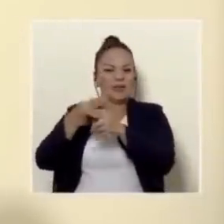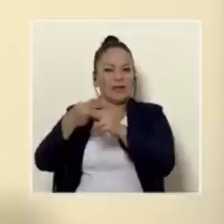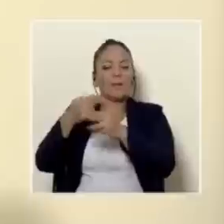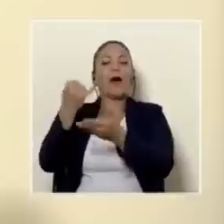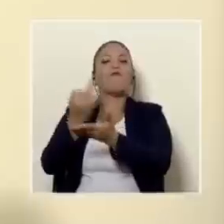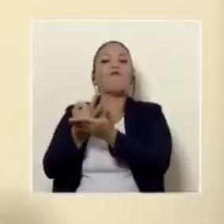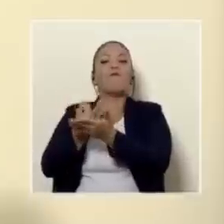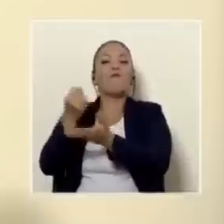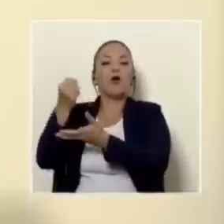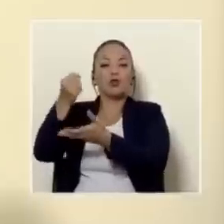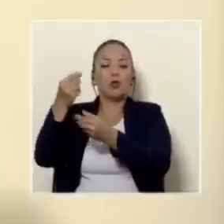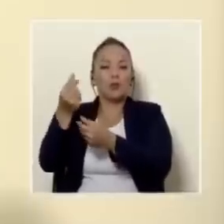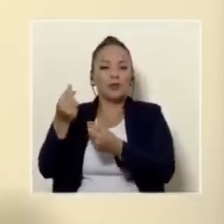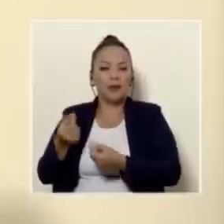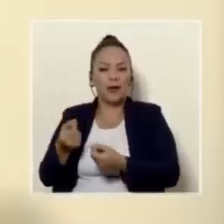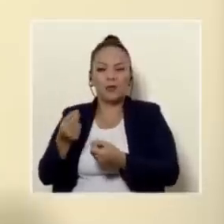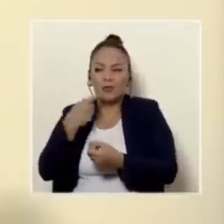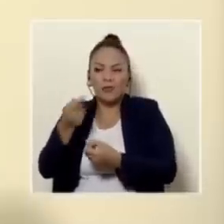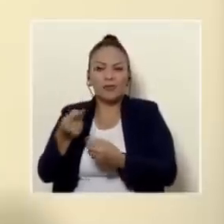la OCDE,